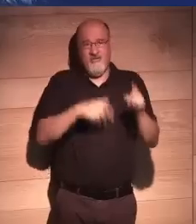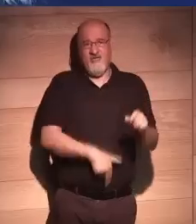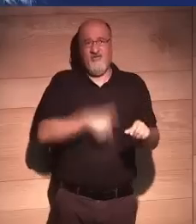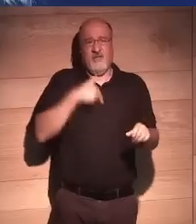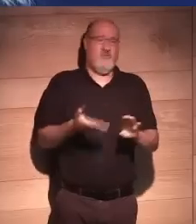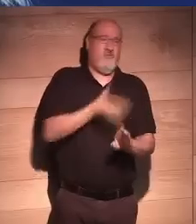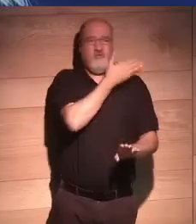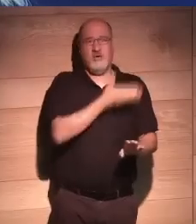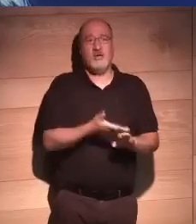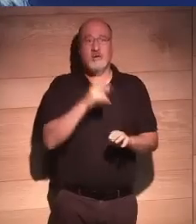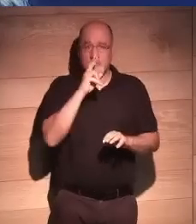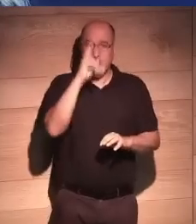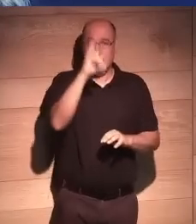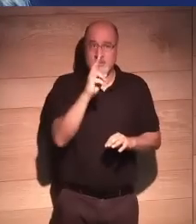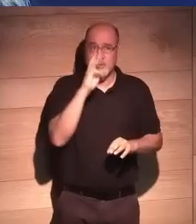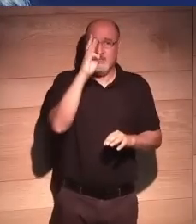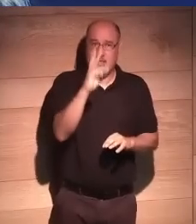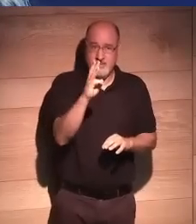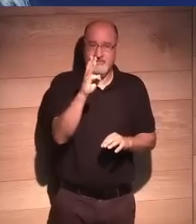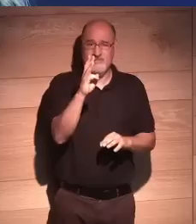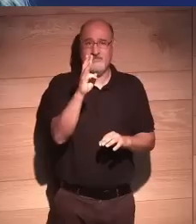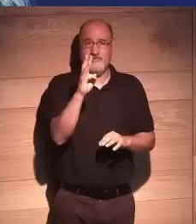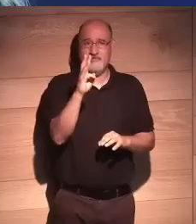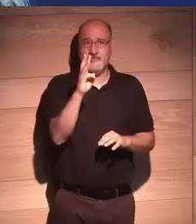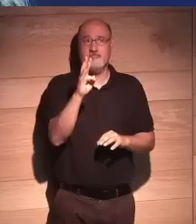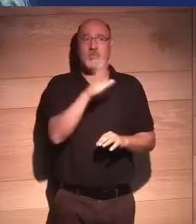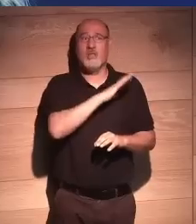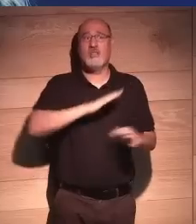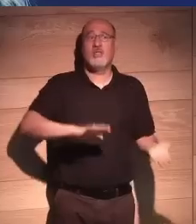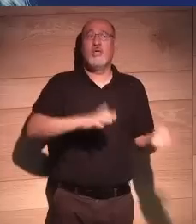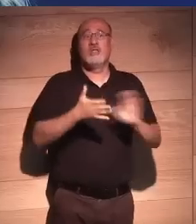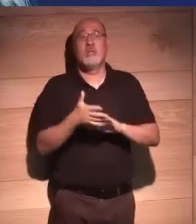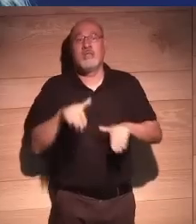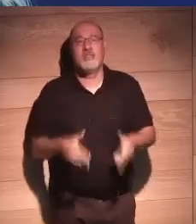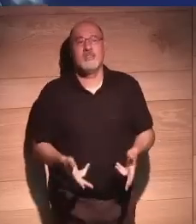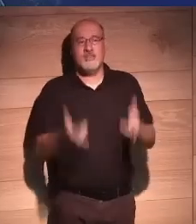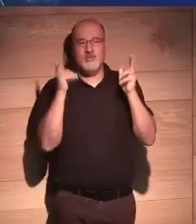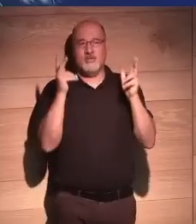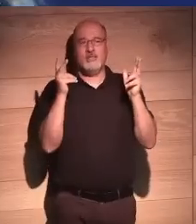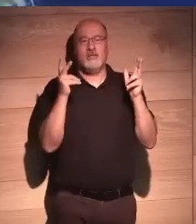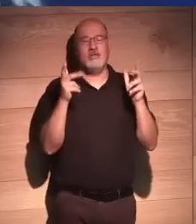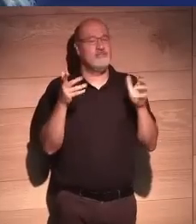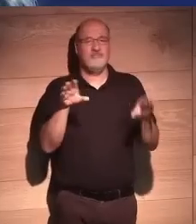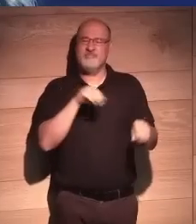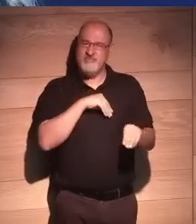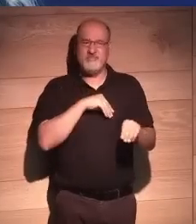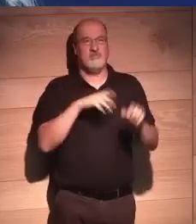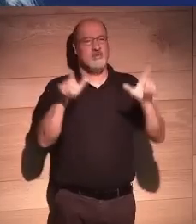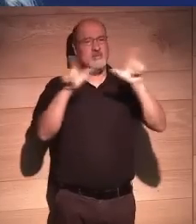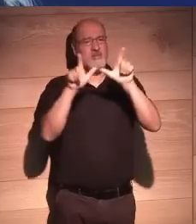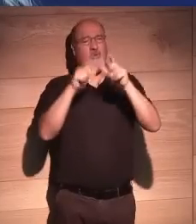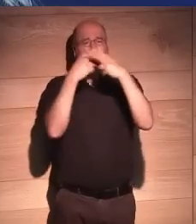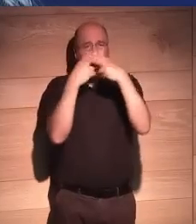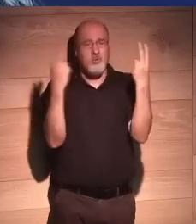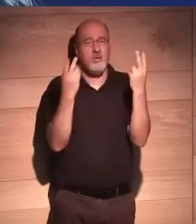vez pasados esos 2 o 3 años de la transición, de la democracia, yo creo que lamentablemente la televisión